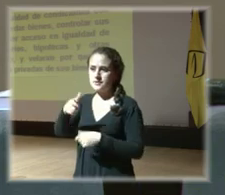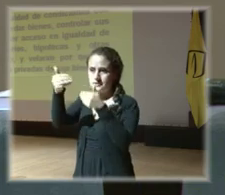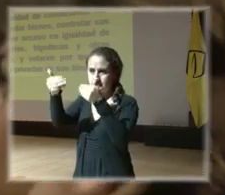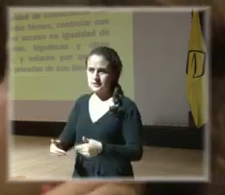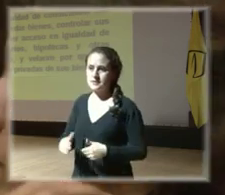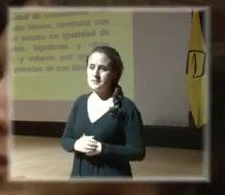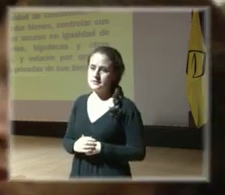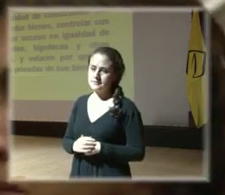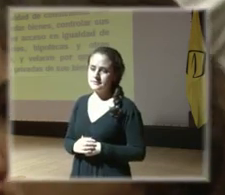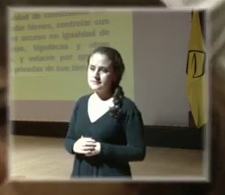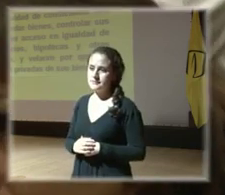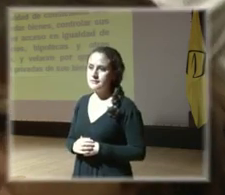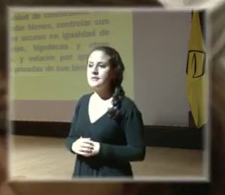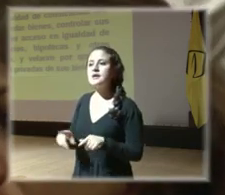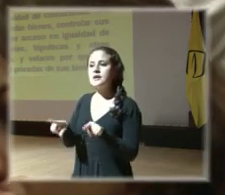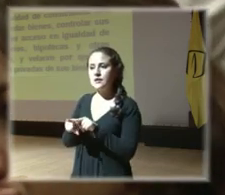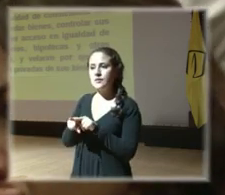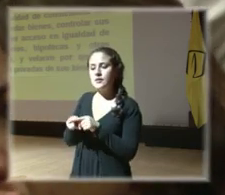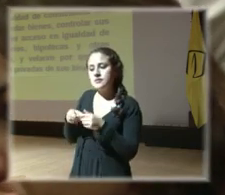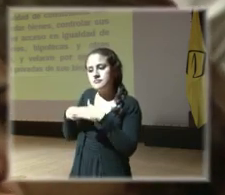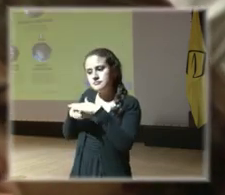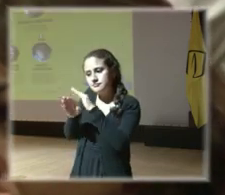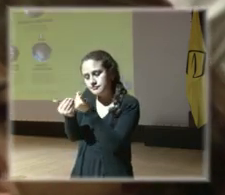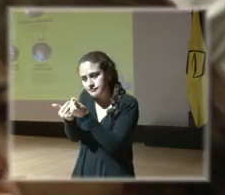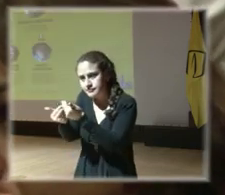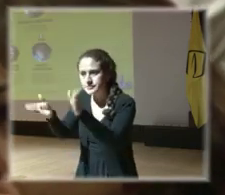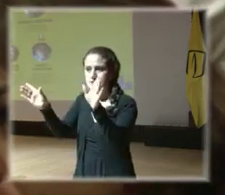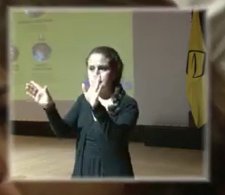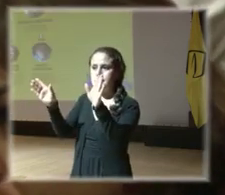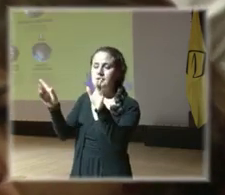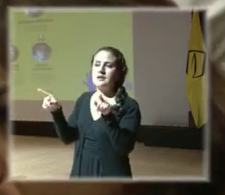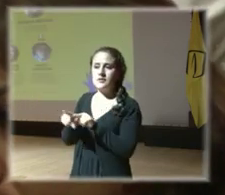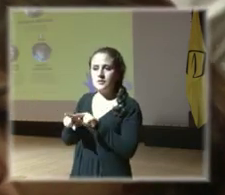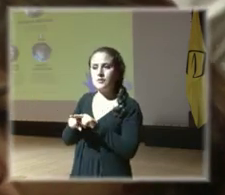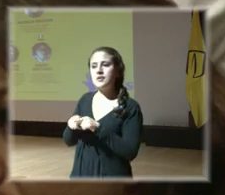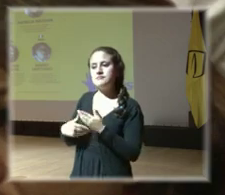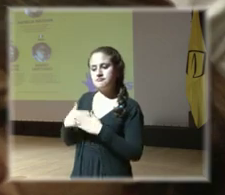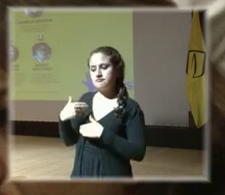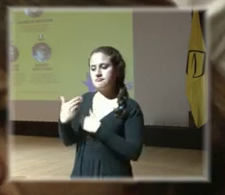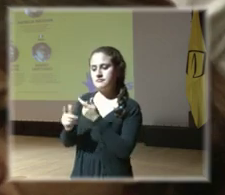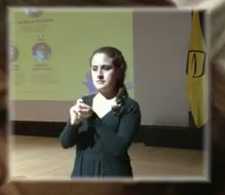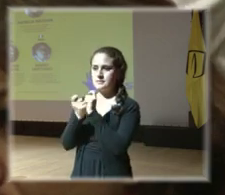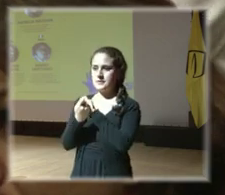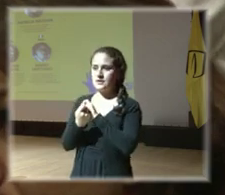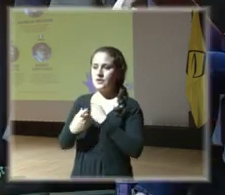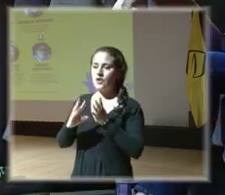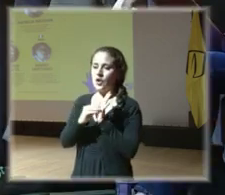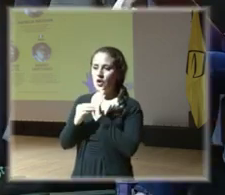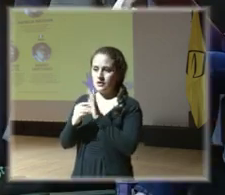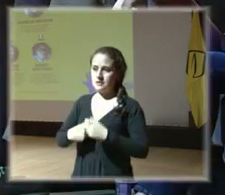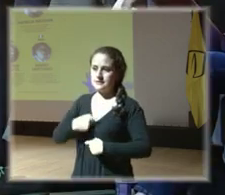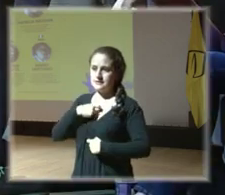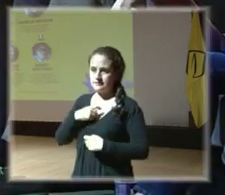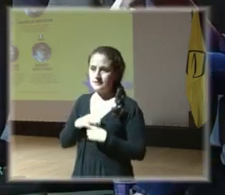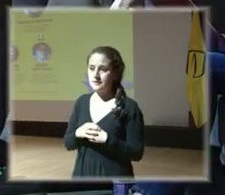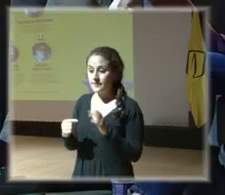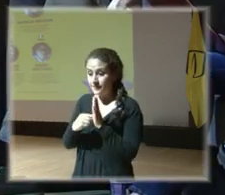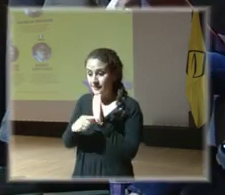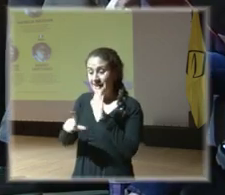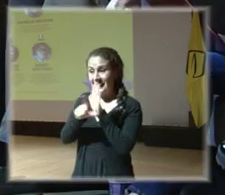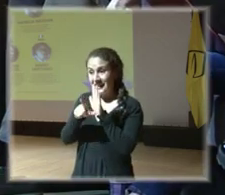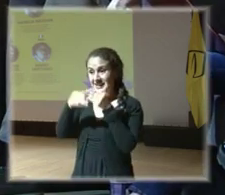discapacidad. Entonces, esa fue una puerta de entrada para que se pudiera empezar una reforma del Código Civil. La misma Ley General de la